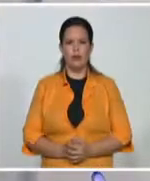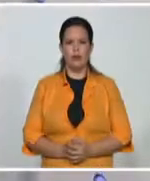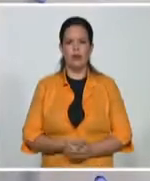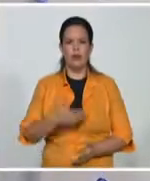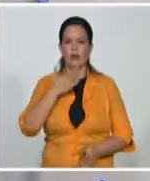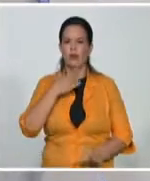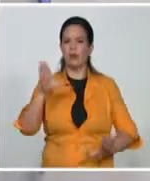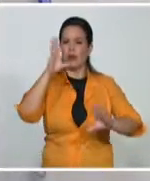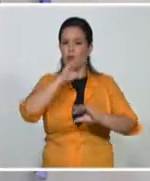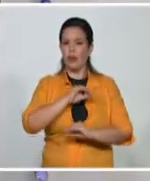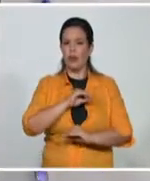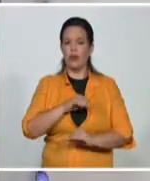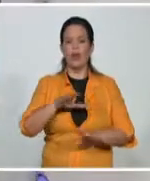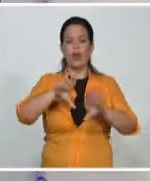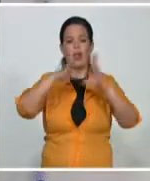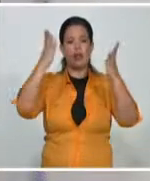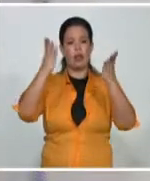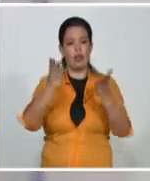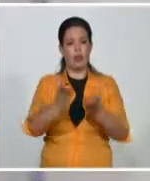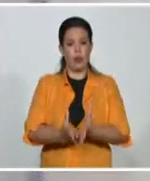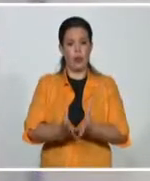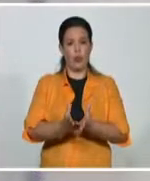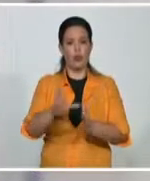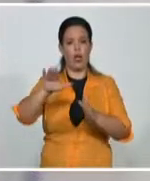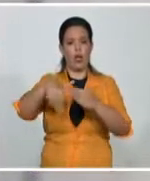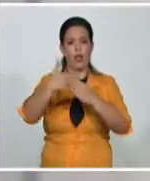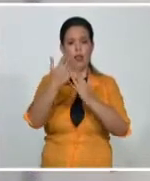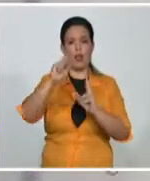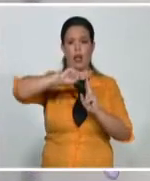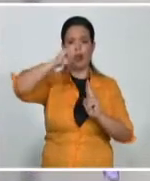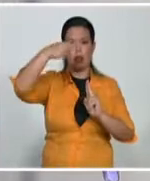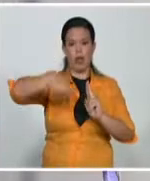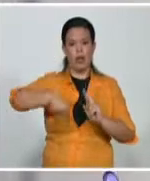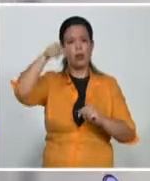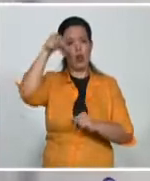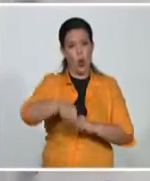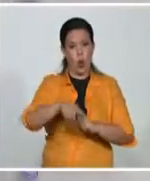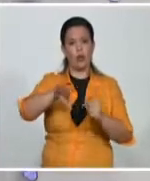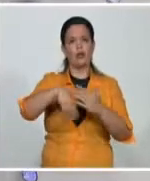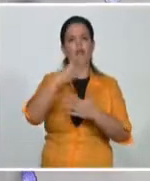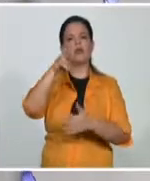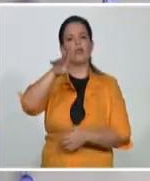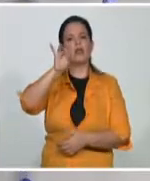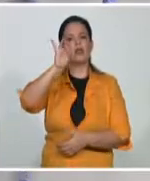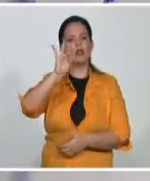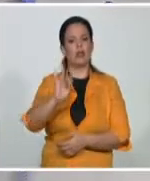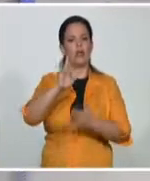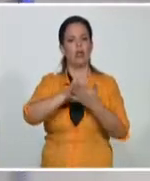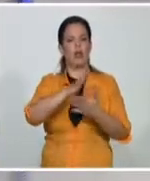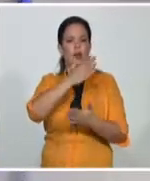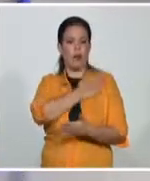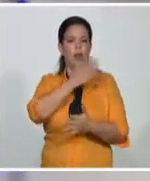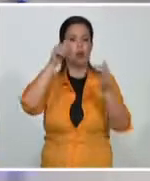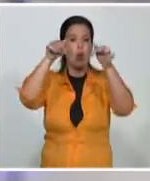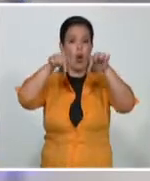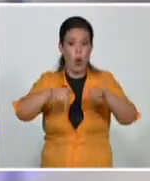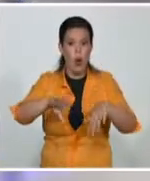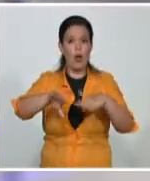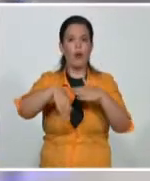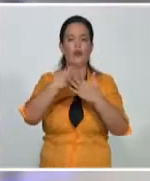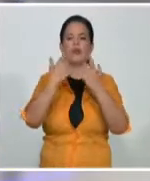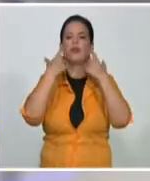noches. El Día Mundial del Teatro se celebra hoy, 27 de marzo. Este año el mensaje oficial que pondera la fecha estuvo a